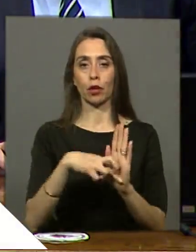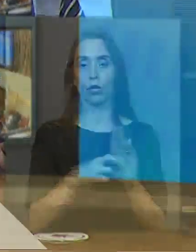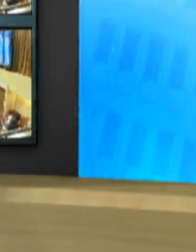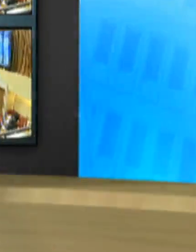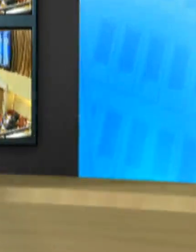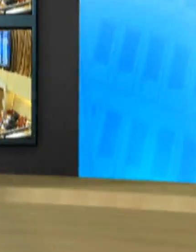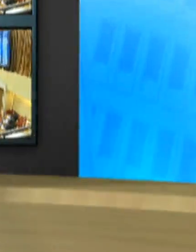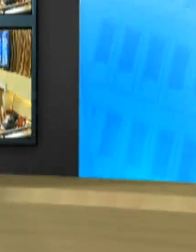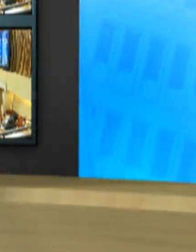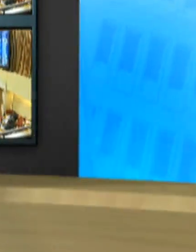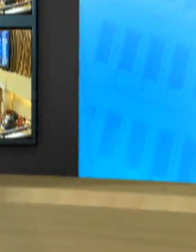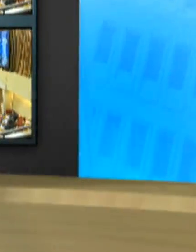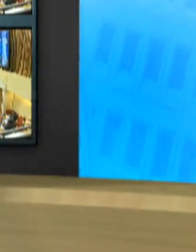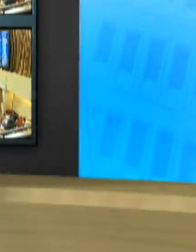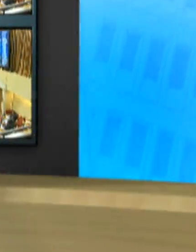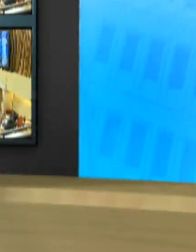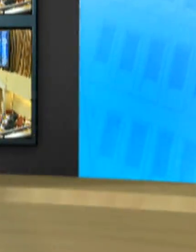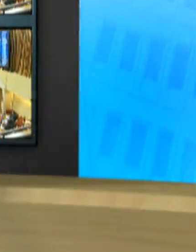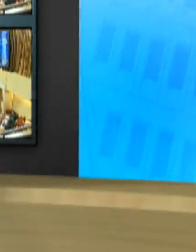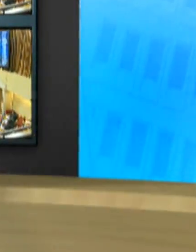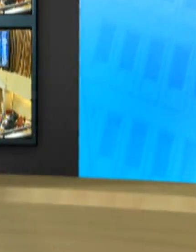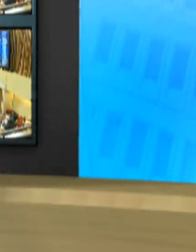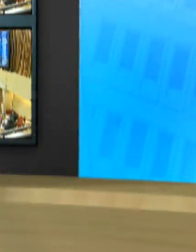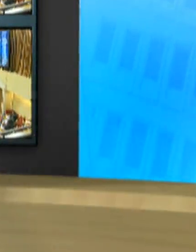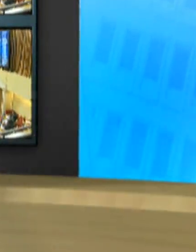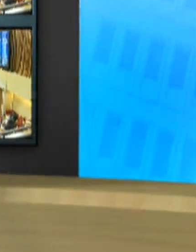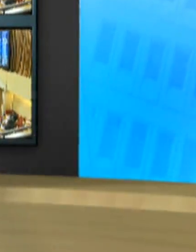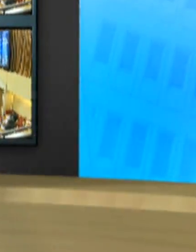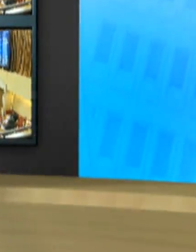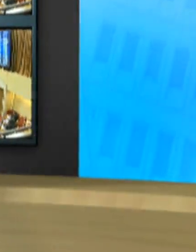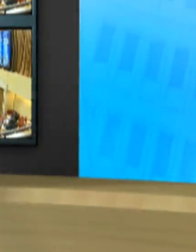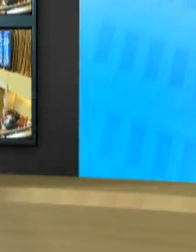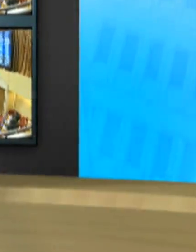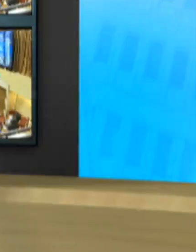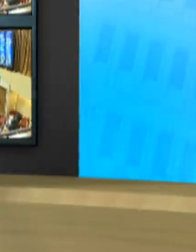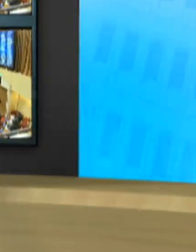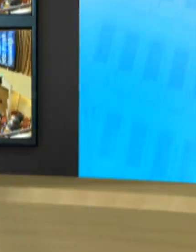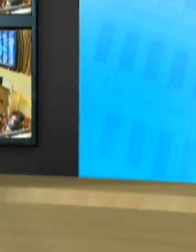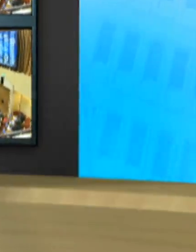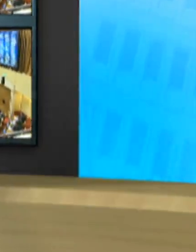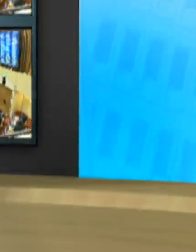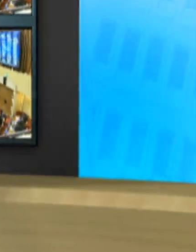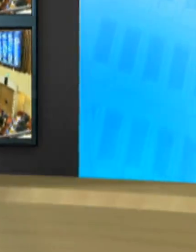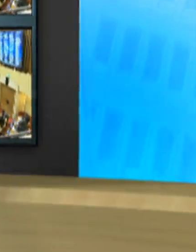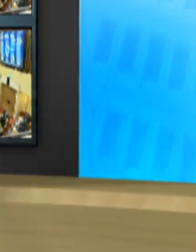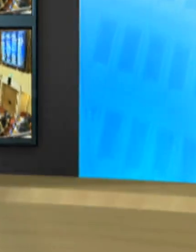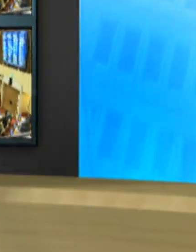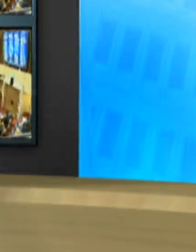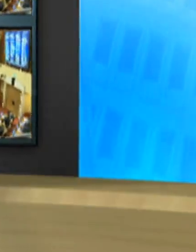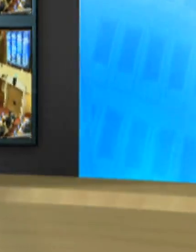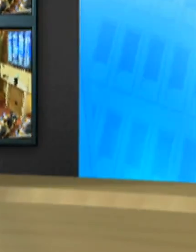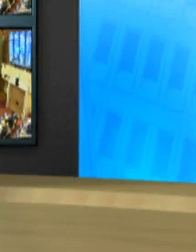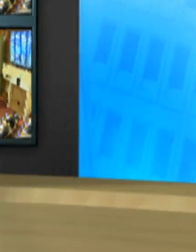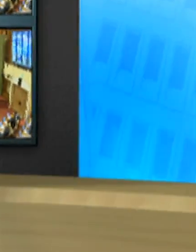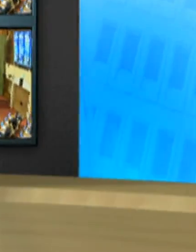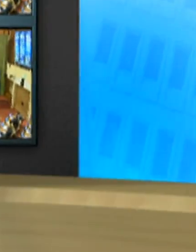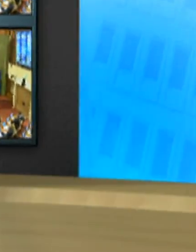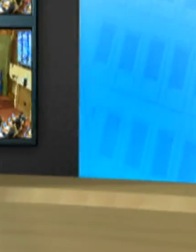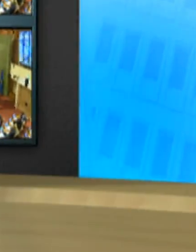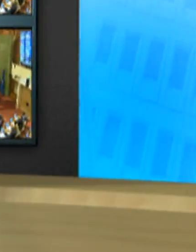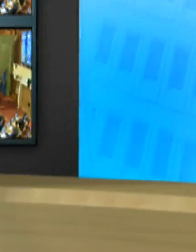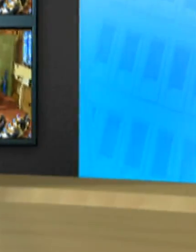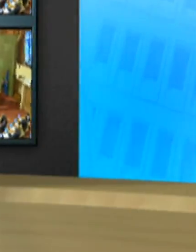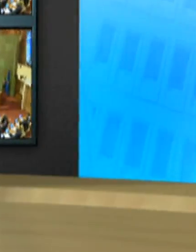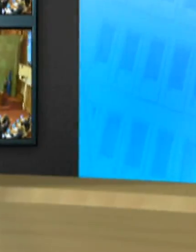proyecto y como apreciaron la cámara despachó el mensaje que otorga una bonificación adicional y otros beneficios de incentivo al retiro para